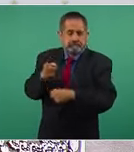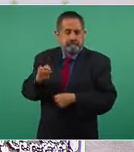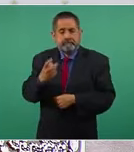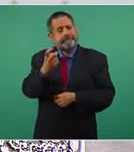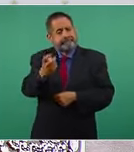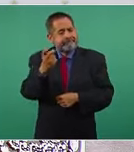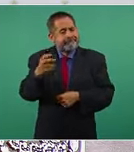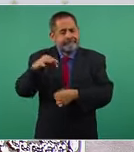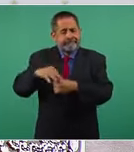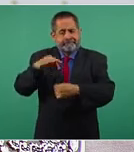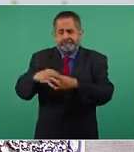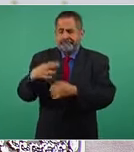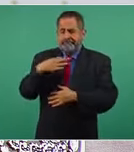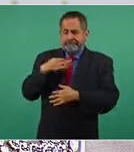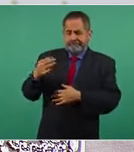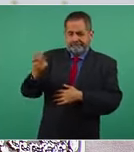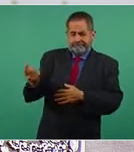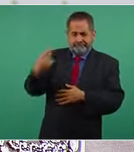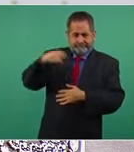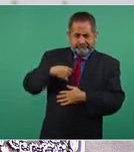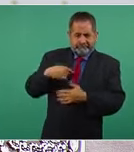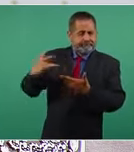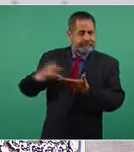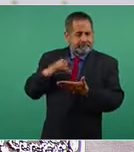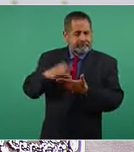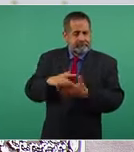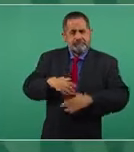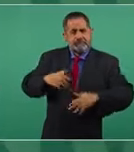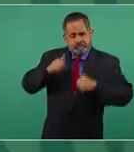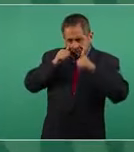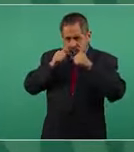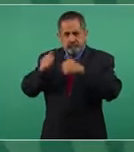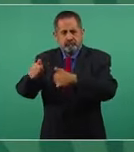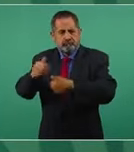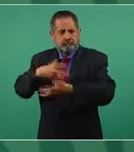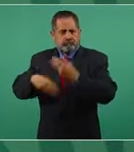nos apoyó la gente,